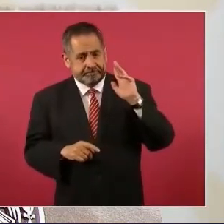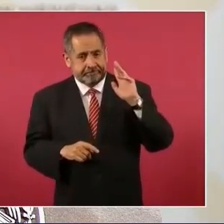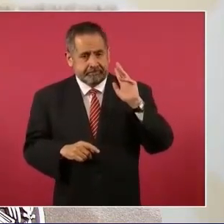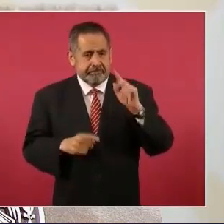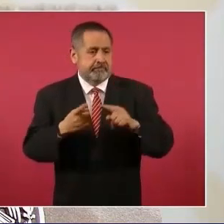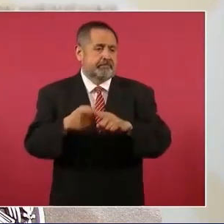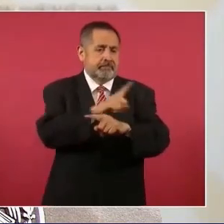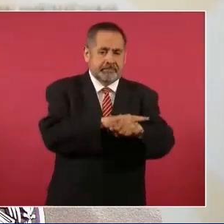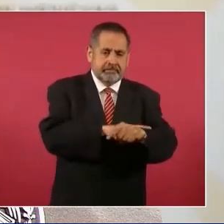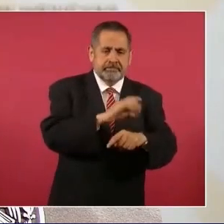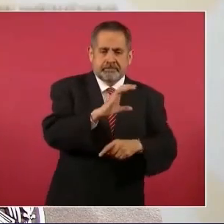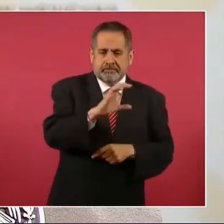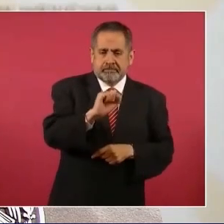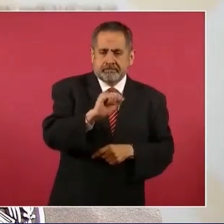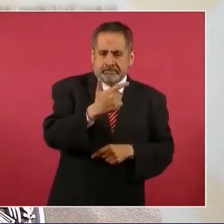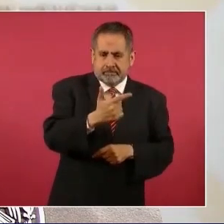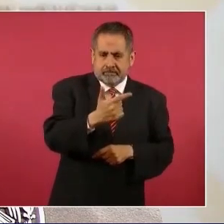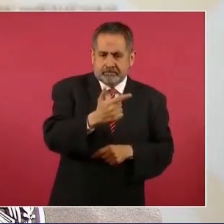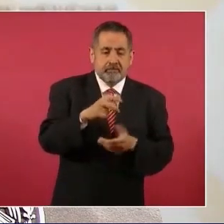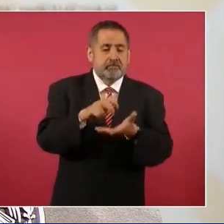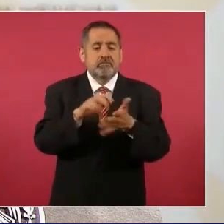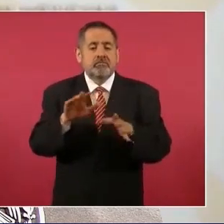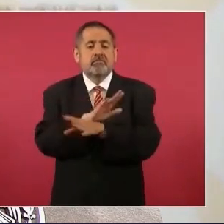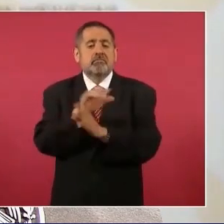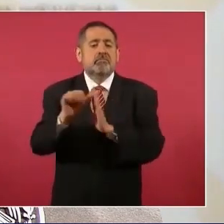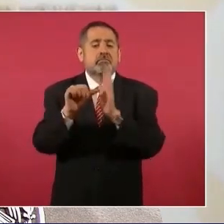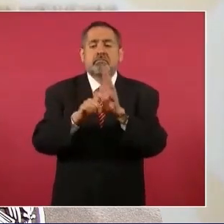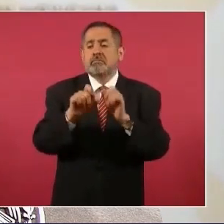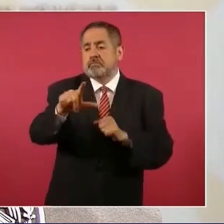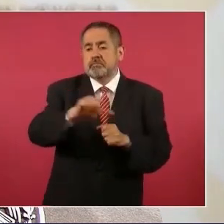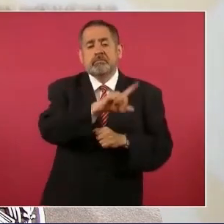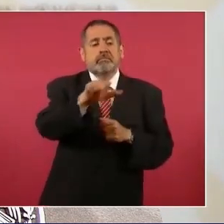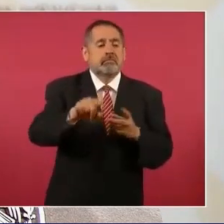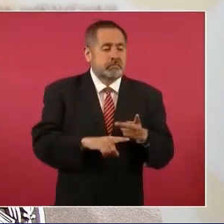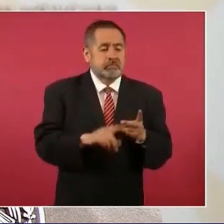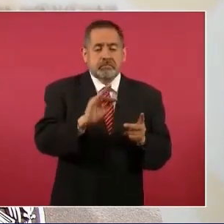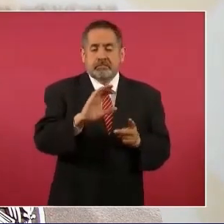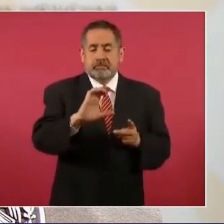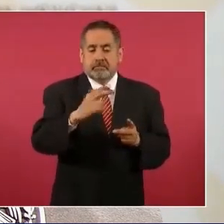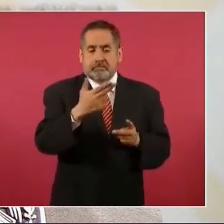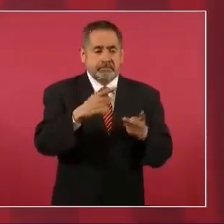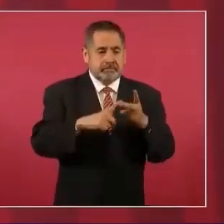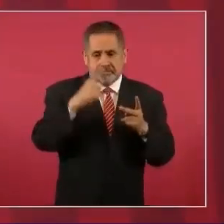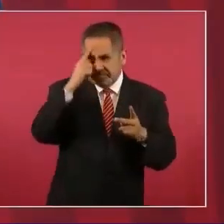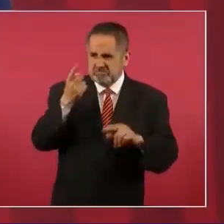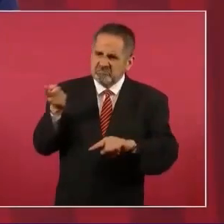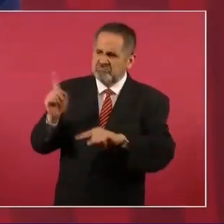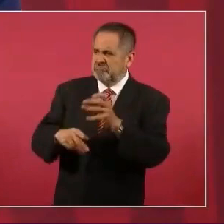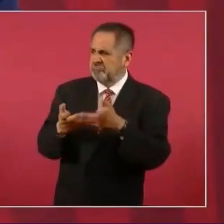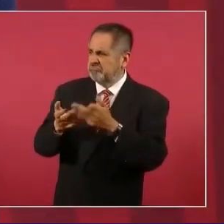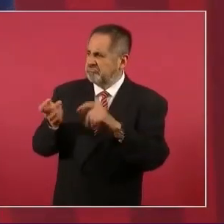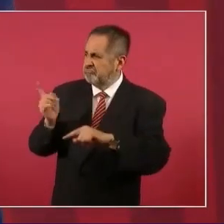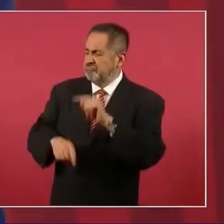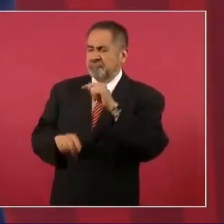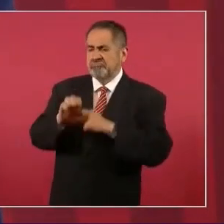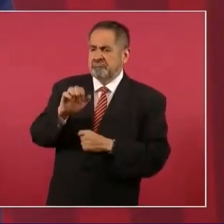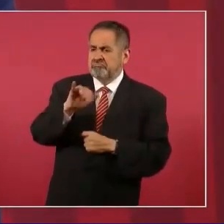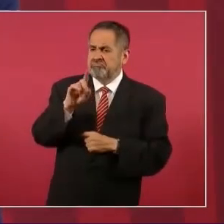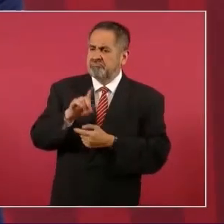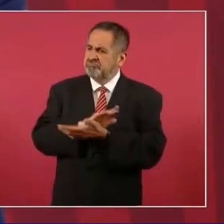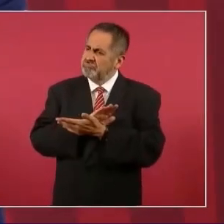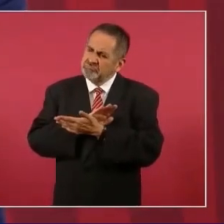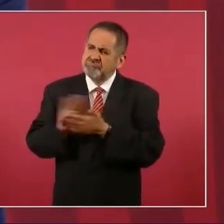primero Salinas con la reforma del 27 y luego Calderón, para que no quedara